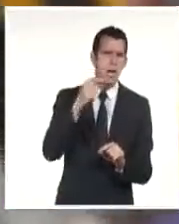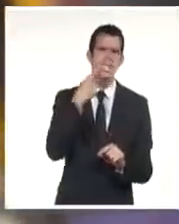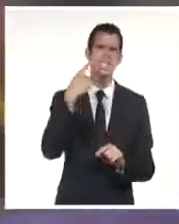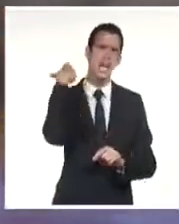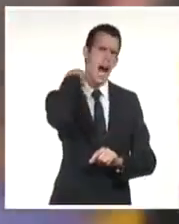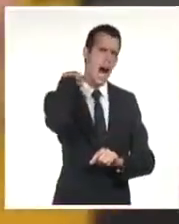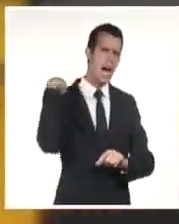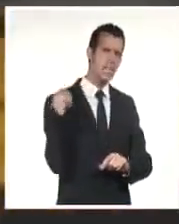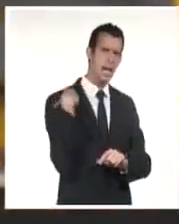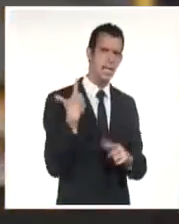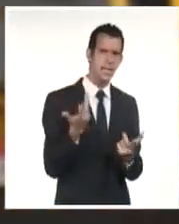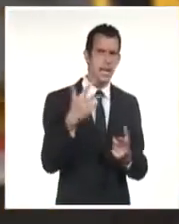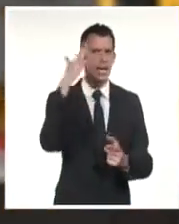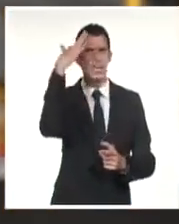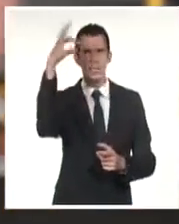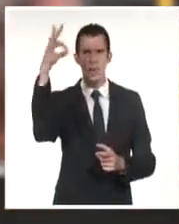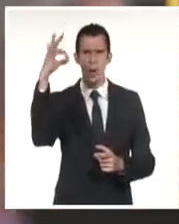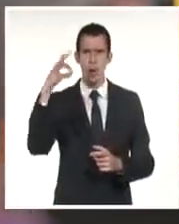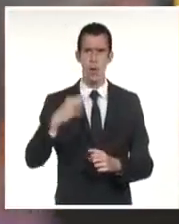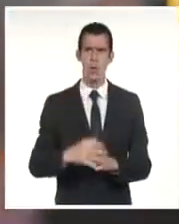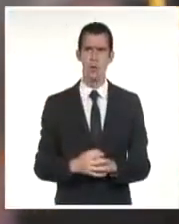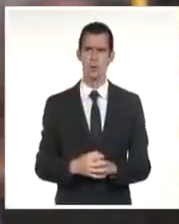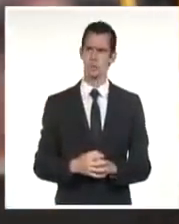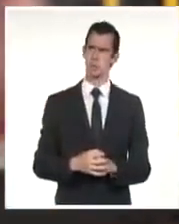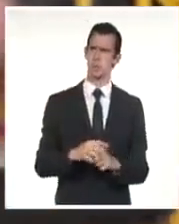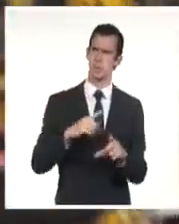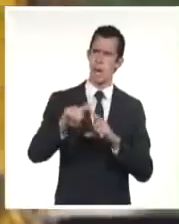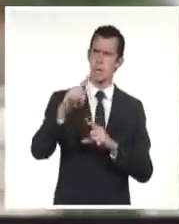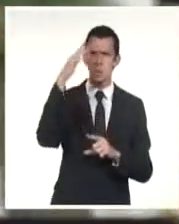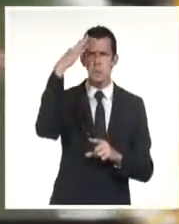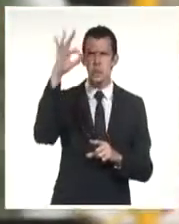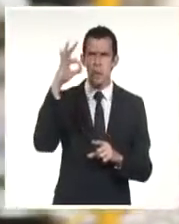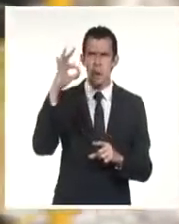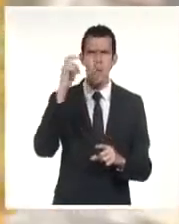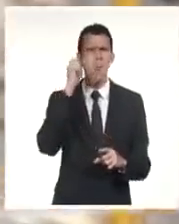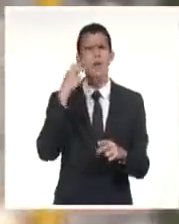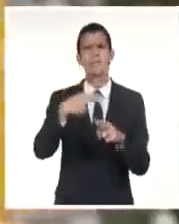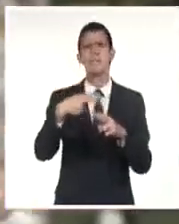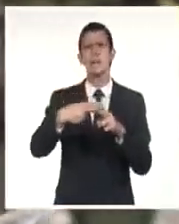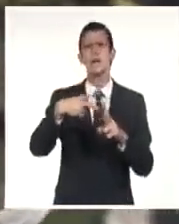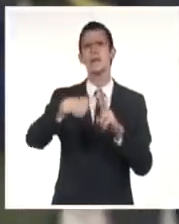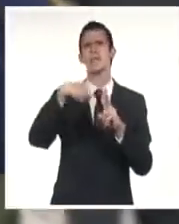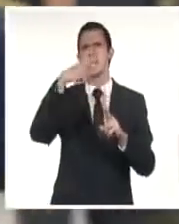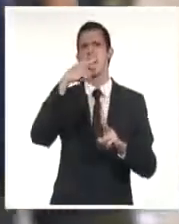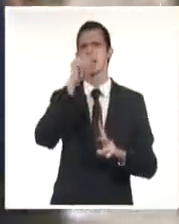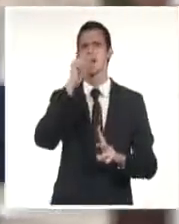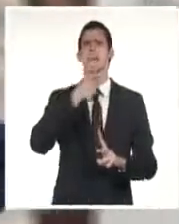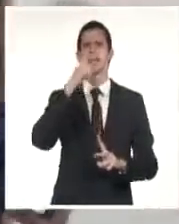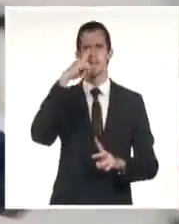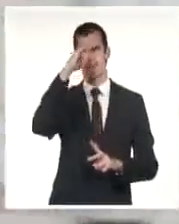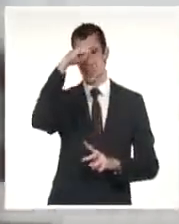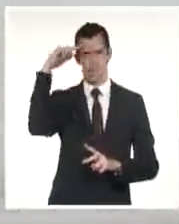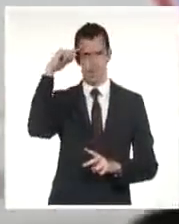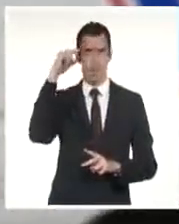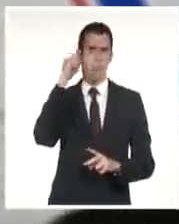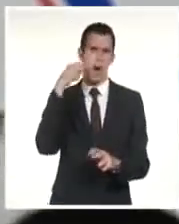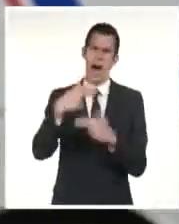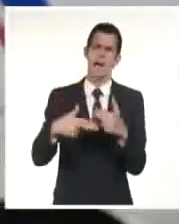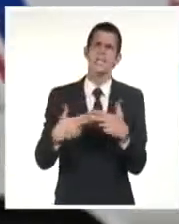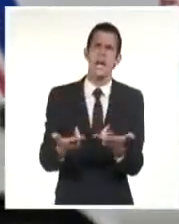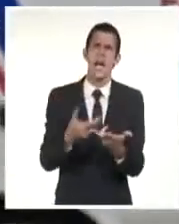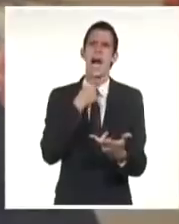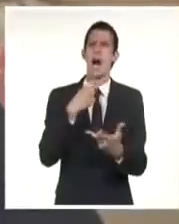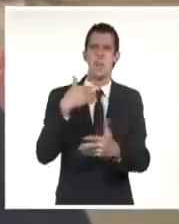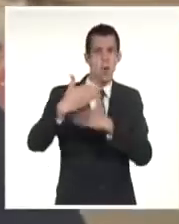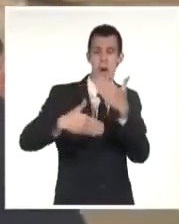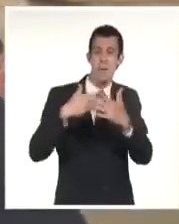la palabra psicóloga. Se llama Yadenis Esquivel Meno y su profesión la emplea en emergencias y